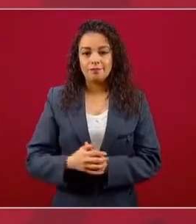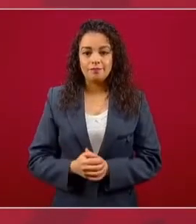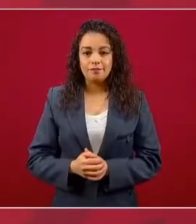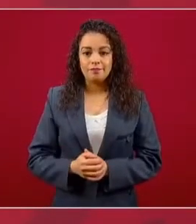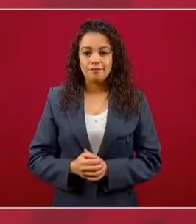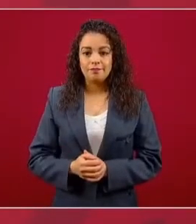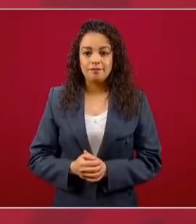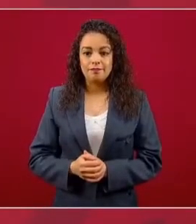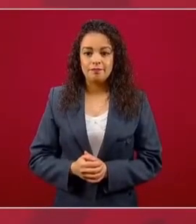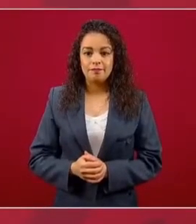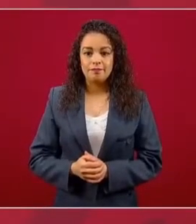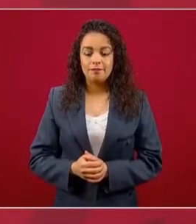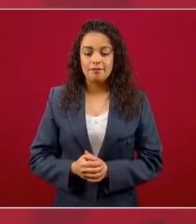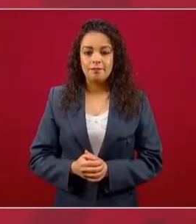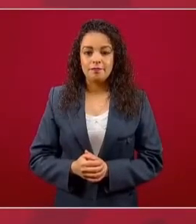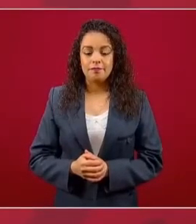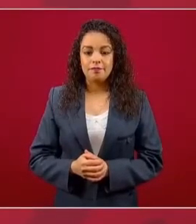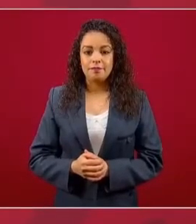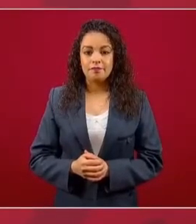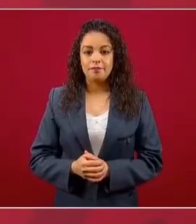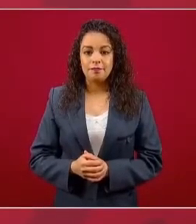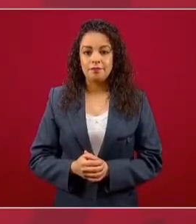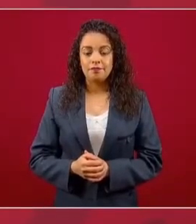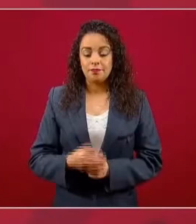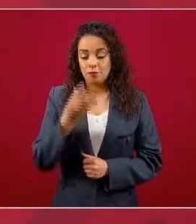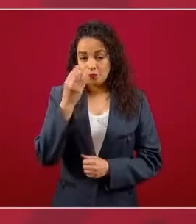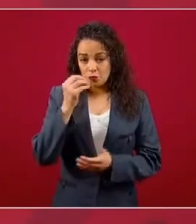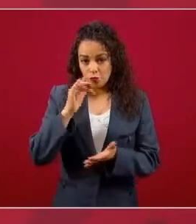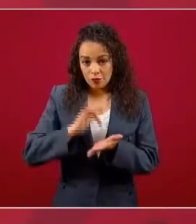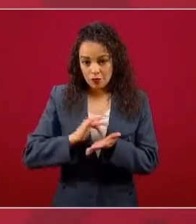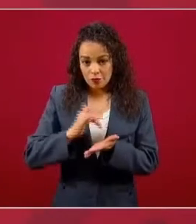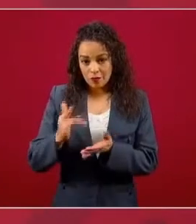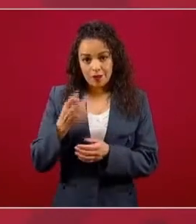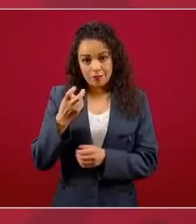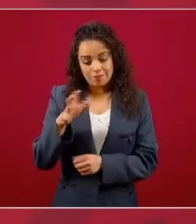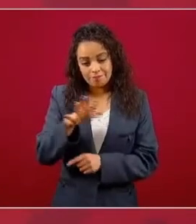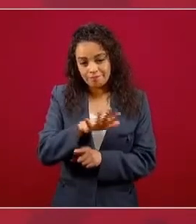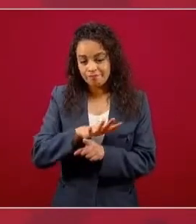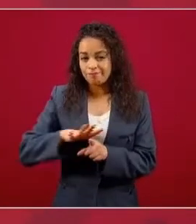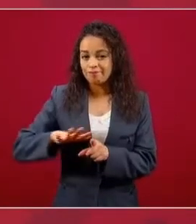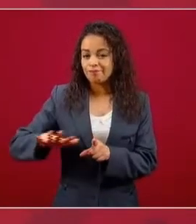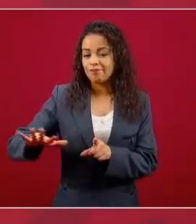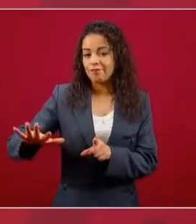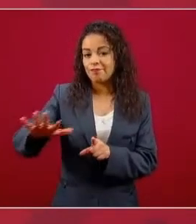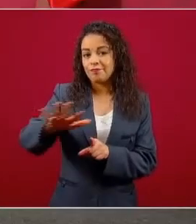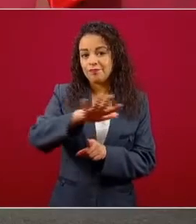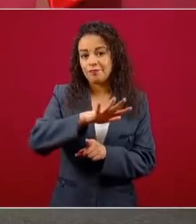gracias a nuestras maestras nuestros maestros